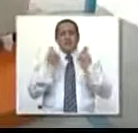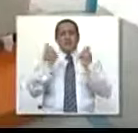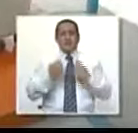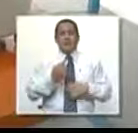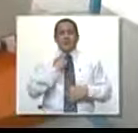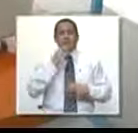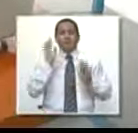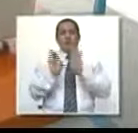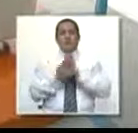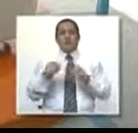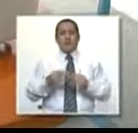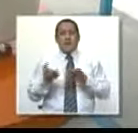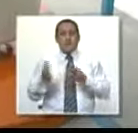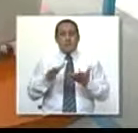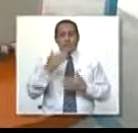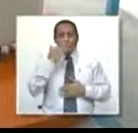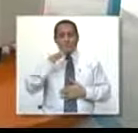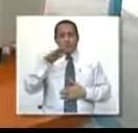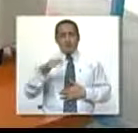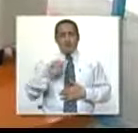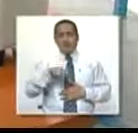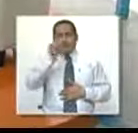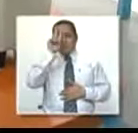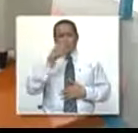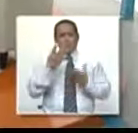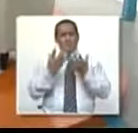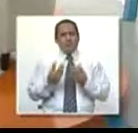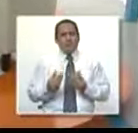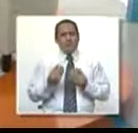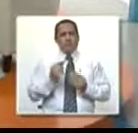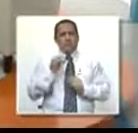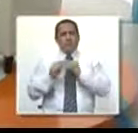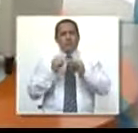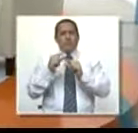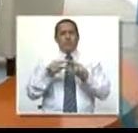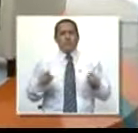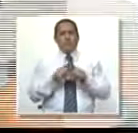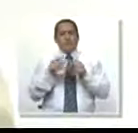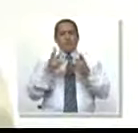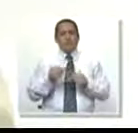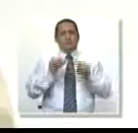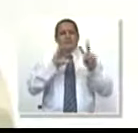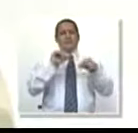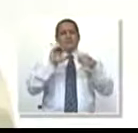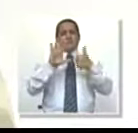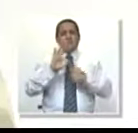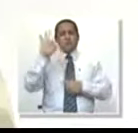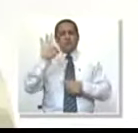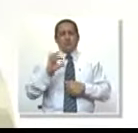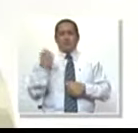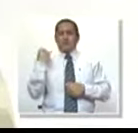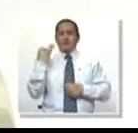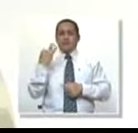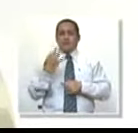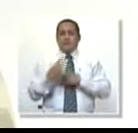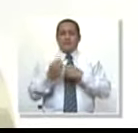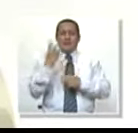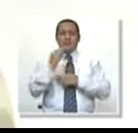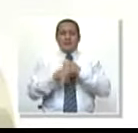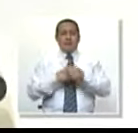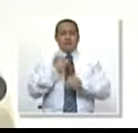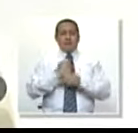celebración es que la mortalidad infantil en el país disminuyó de manera dramática disminuyó en 76 por en los últimos 20